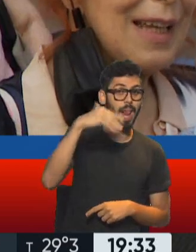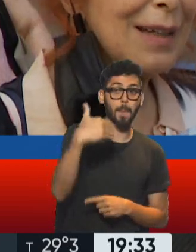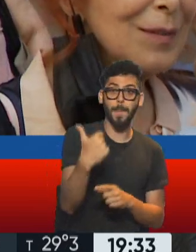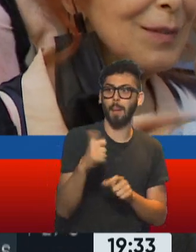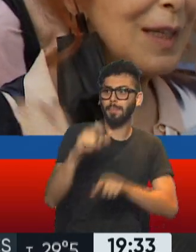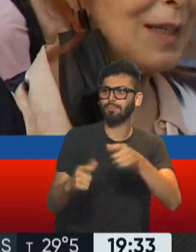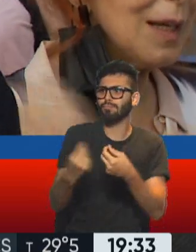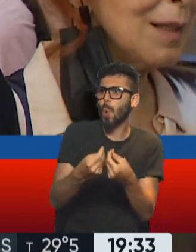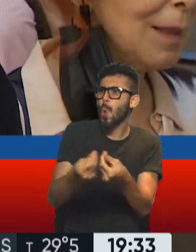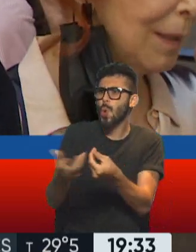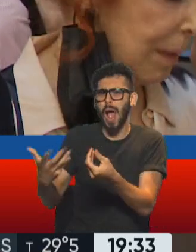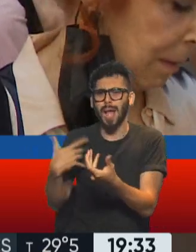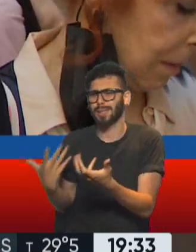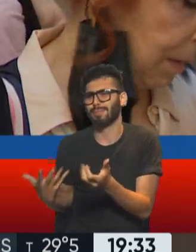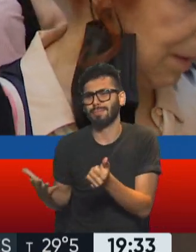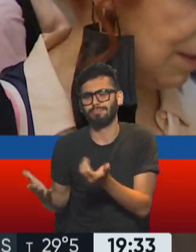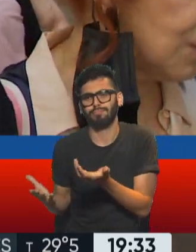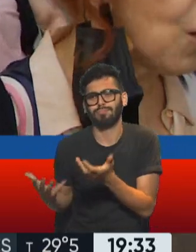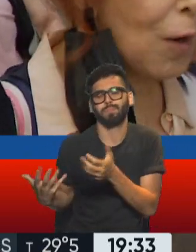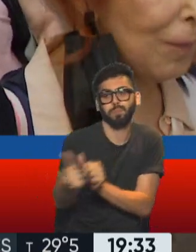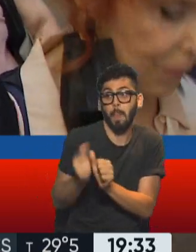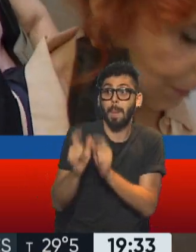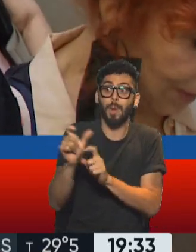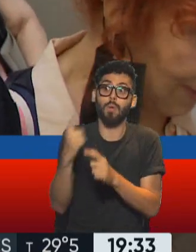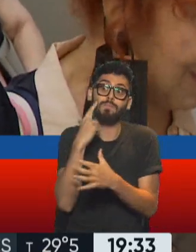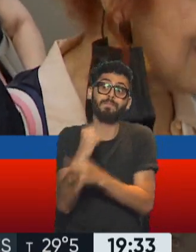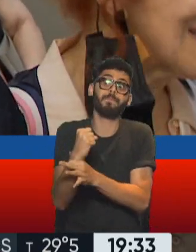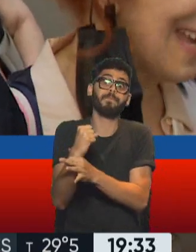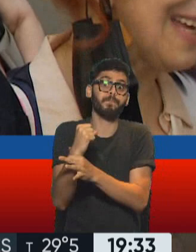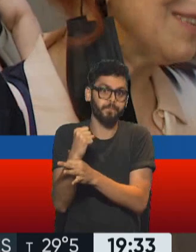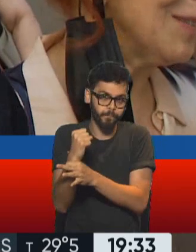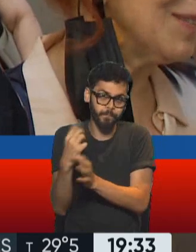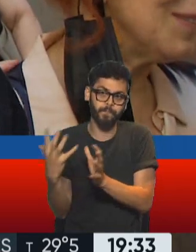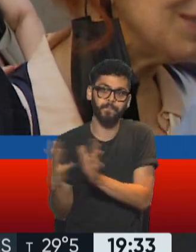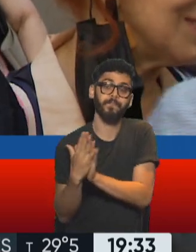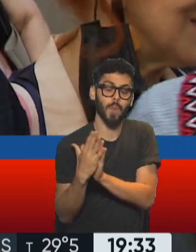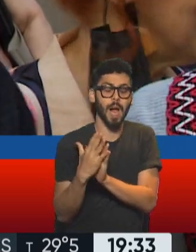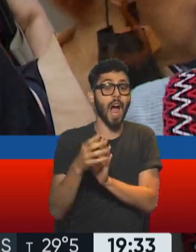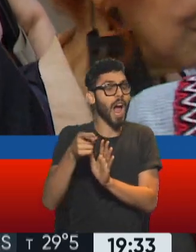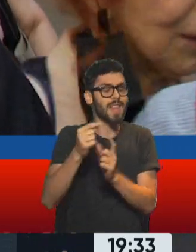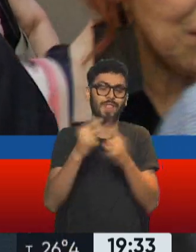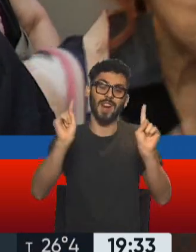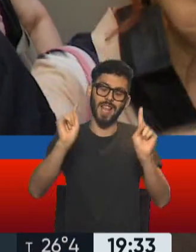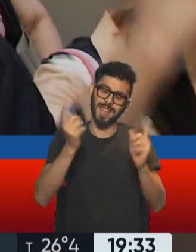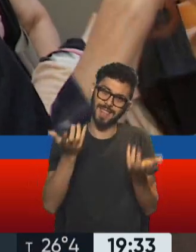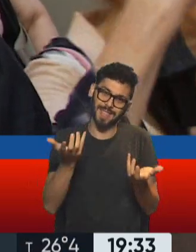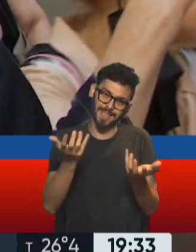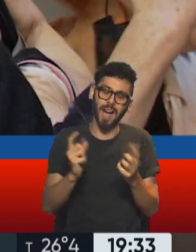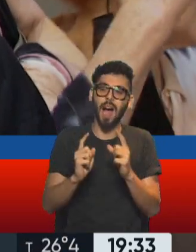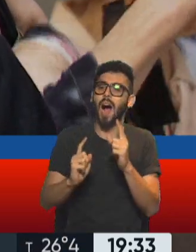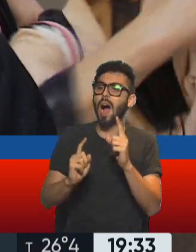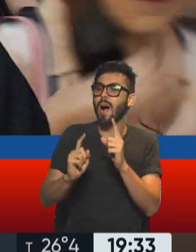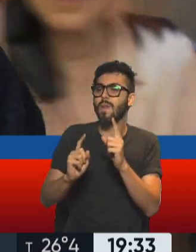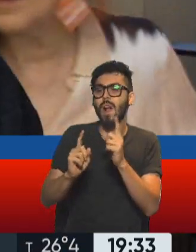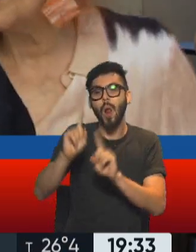personas y personas que son mediáticas, entonces es completamente diferente. Creo que hay chicas que están en situaciones